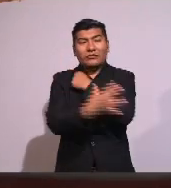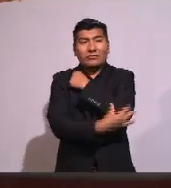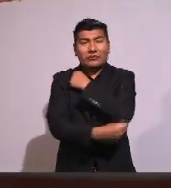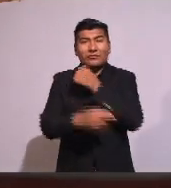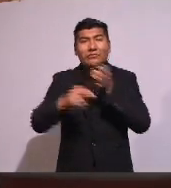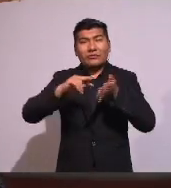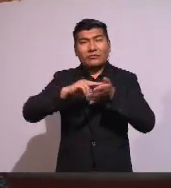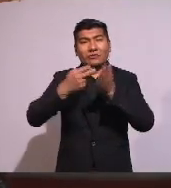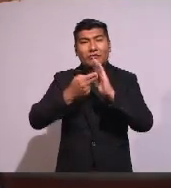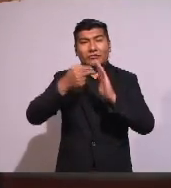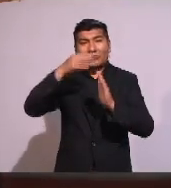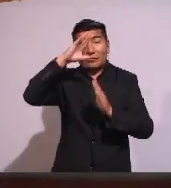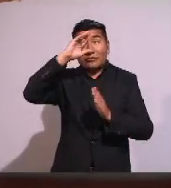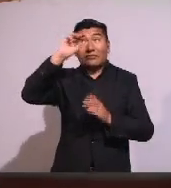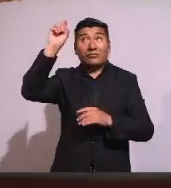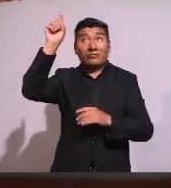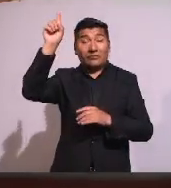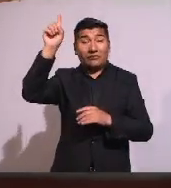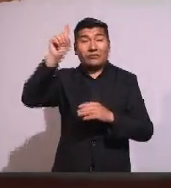Ahora,